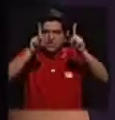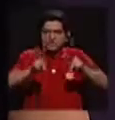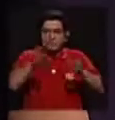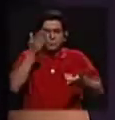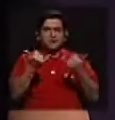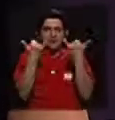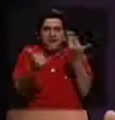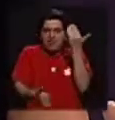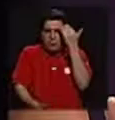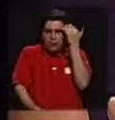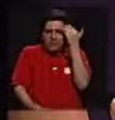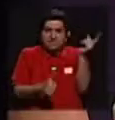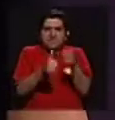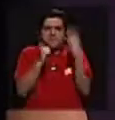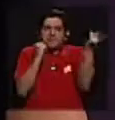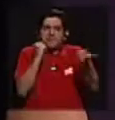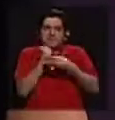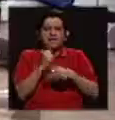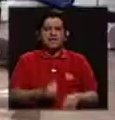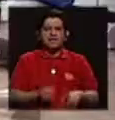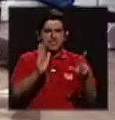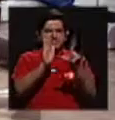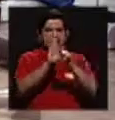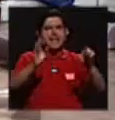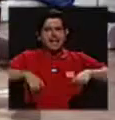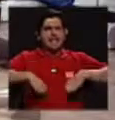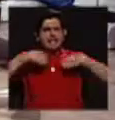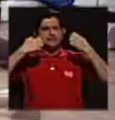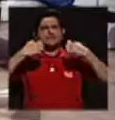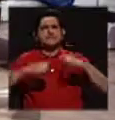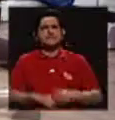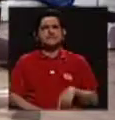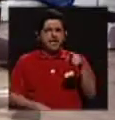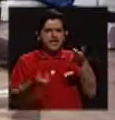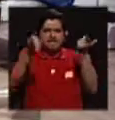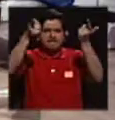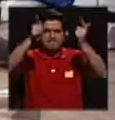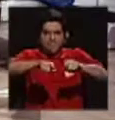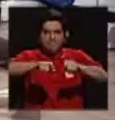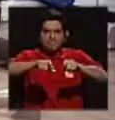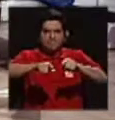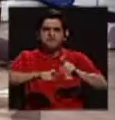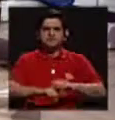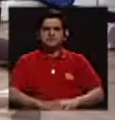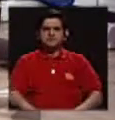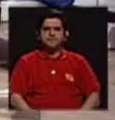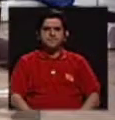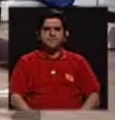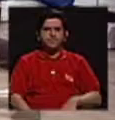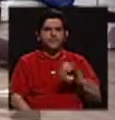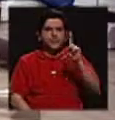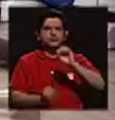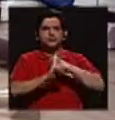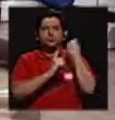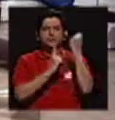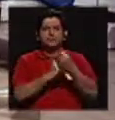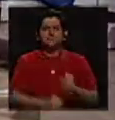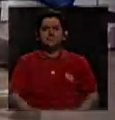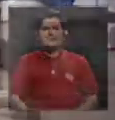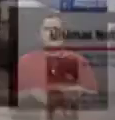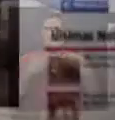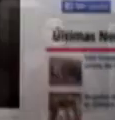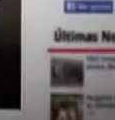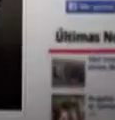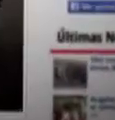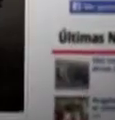quizá enterando, escuchando por primera vez que hay una ley y que este fenómeno es una situación grave y